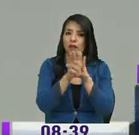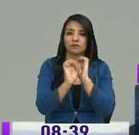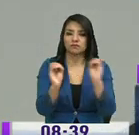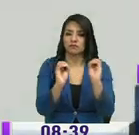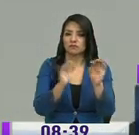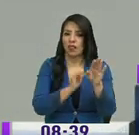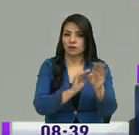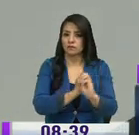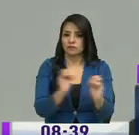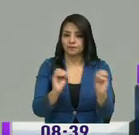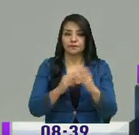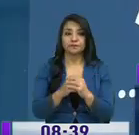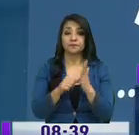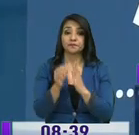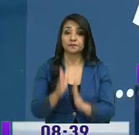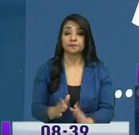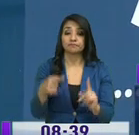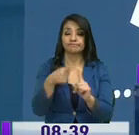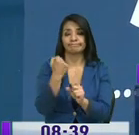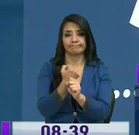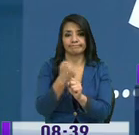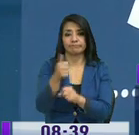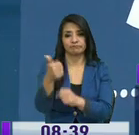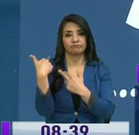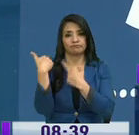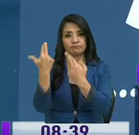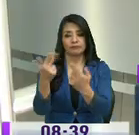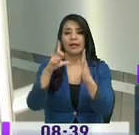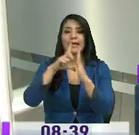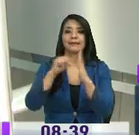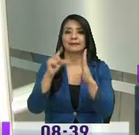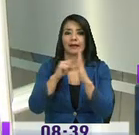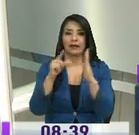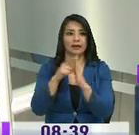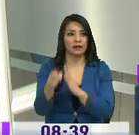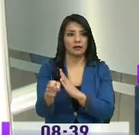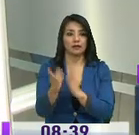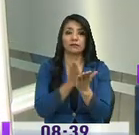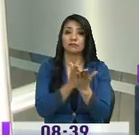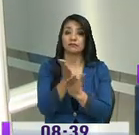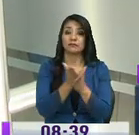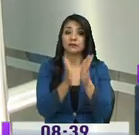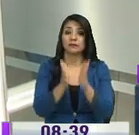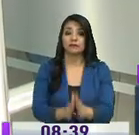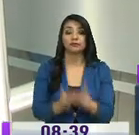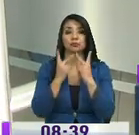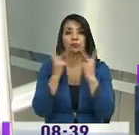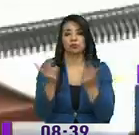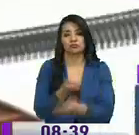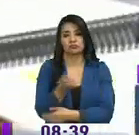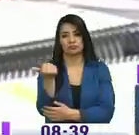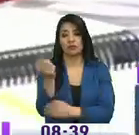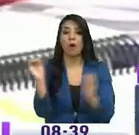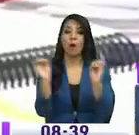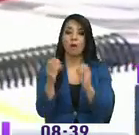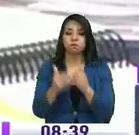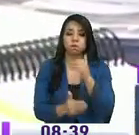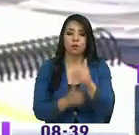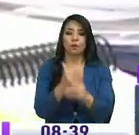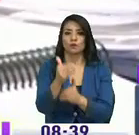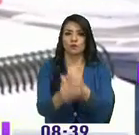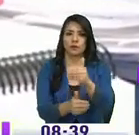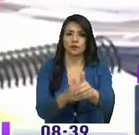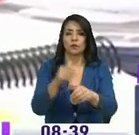sentido, dijo el ministro de Trabajo, quedará en manos del SRI el llevar adelante la remoción de la carrera en el servicio público o en su defecto el proceso de